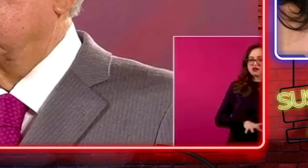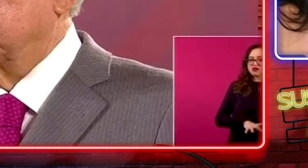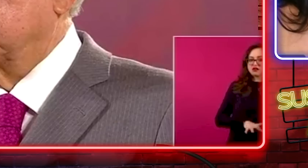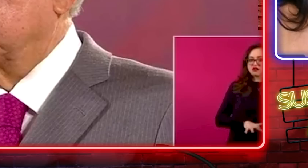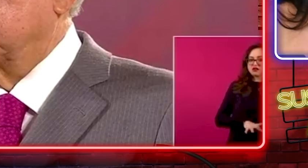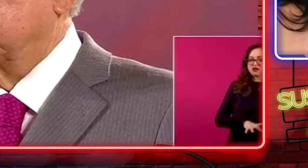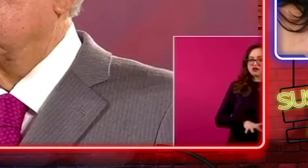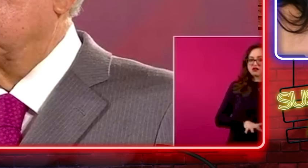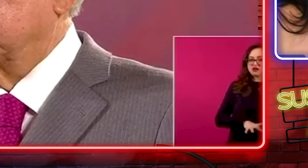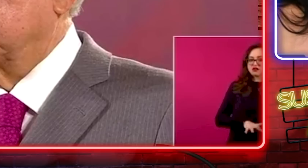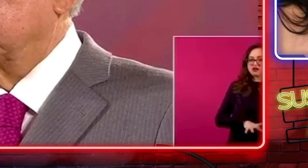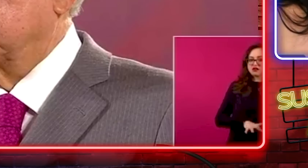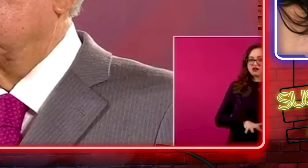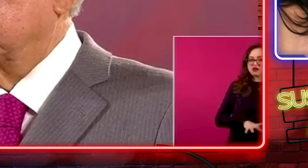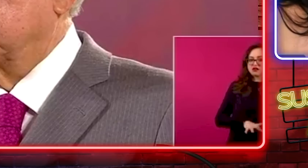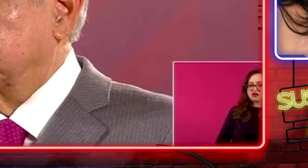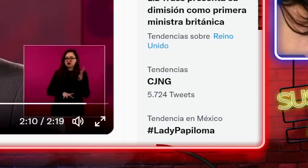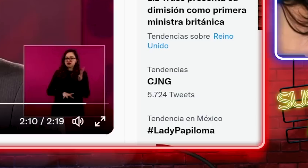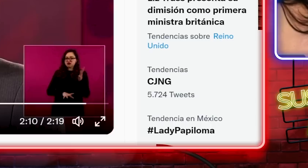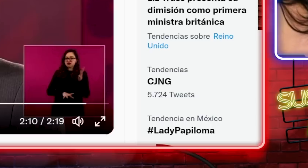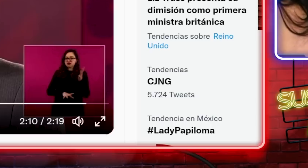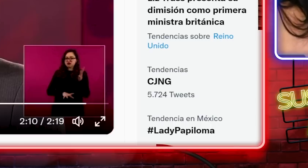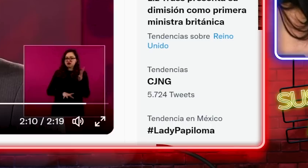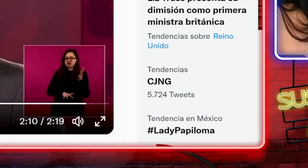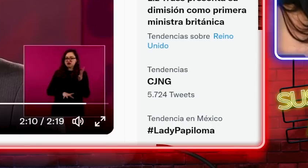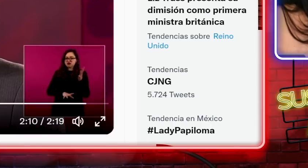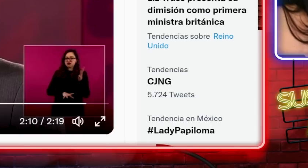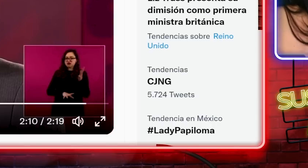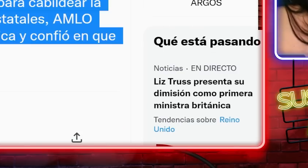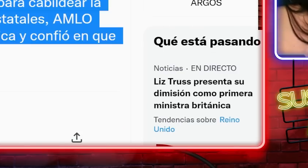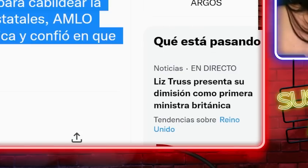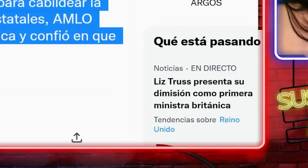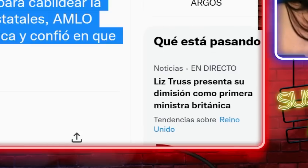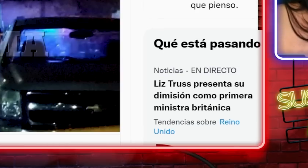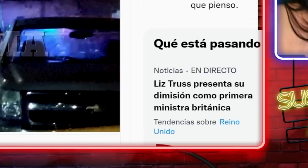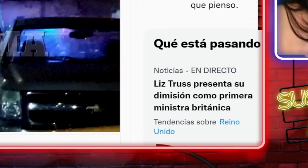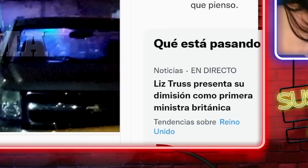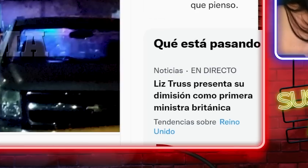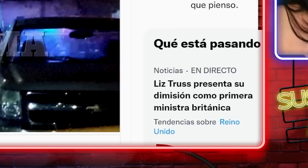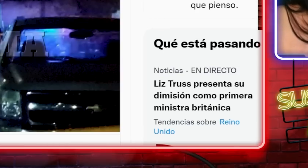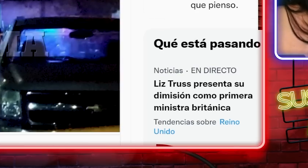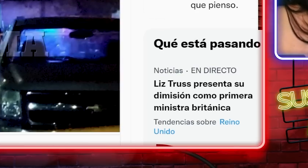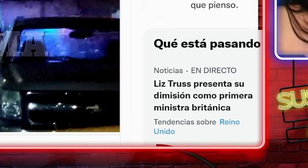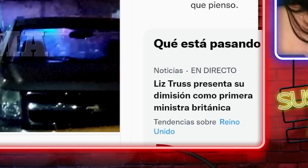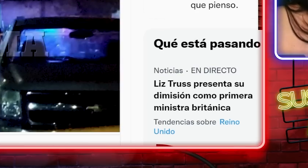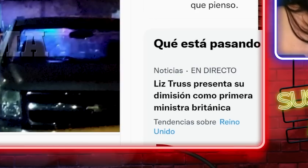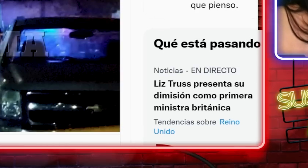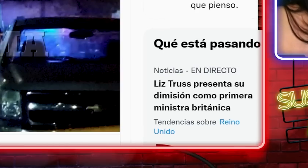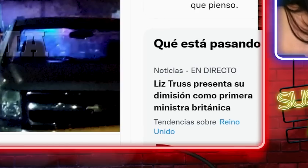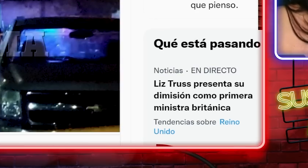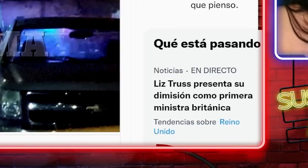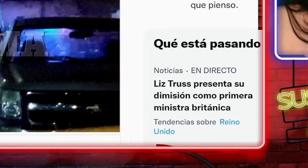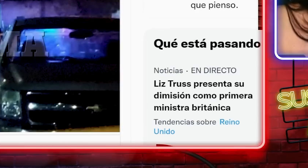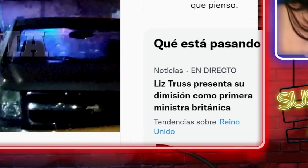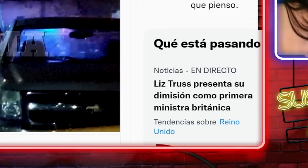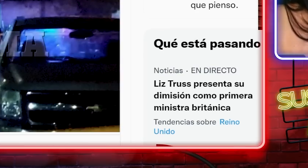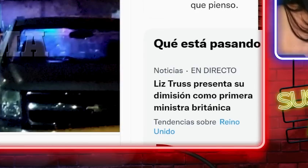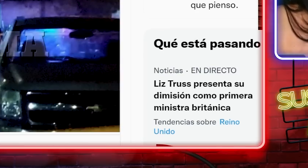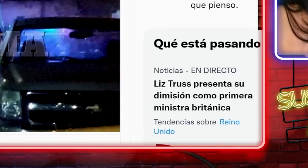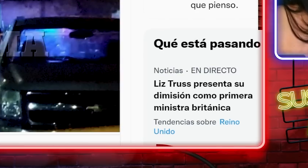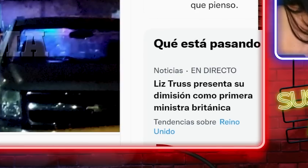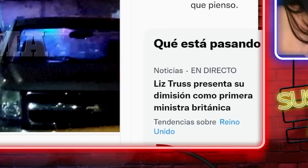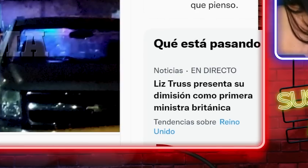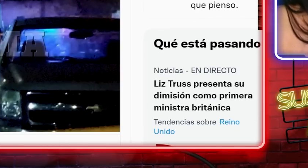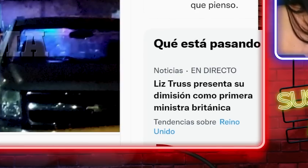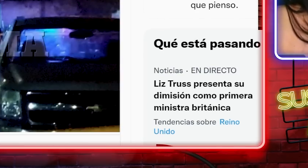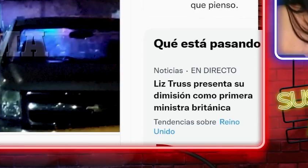Bueno, pues esa fue la declaración del presidente Andrés Manuel López Obrador, querida familia. Y siguiendo con el tema, bueno, pues tenemos lo que les mencionaba. Masacre